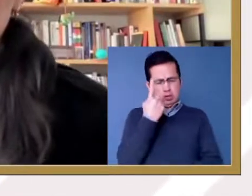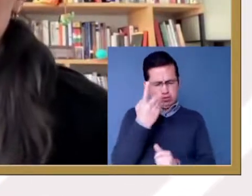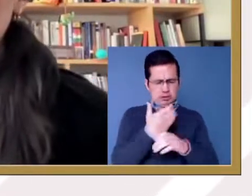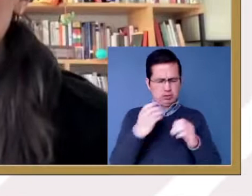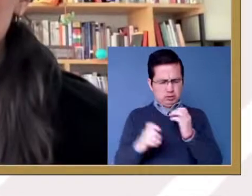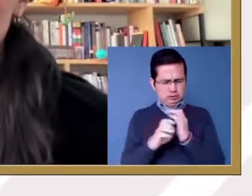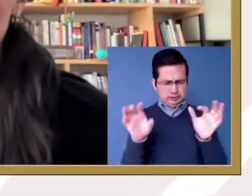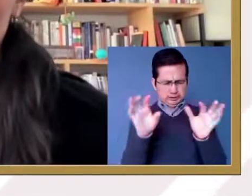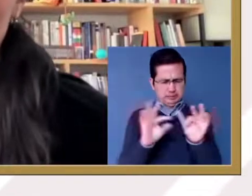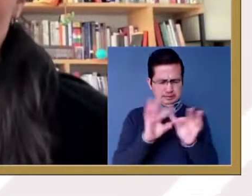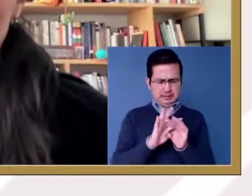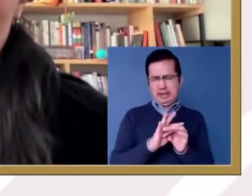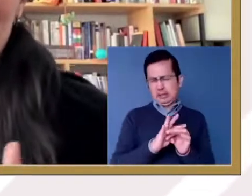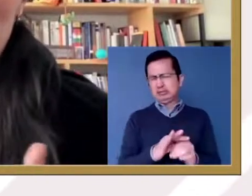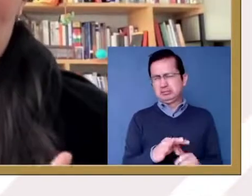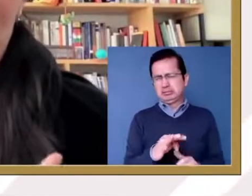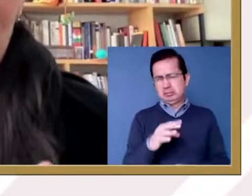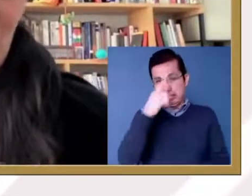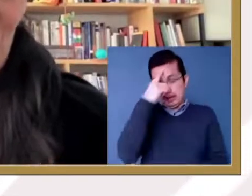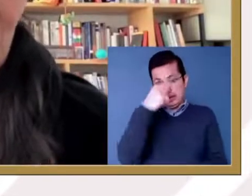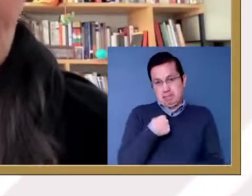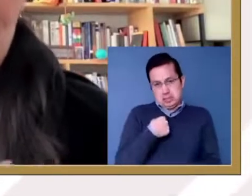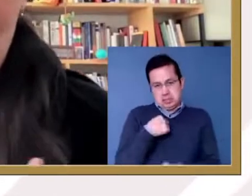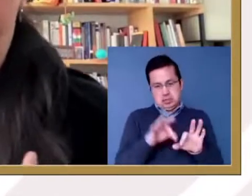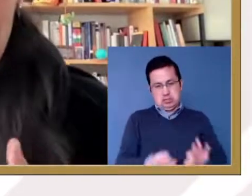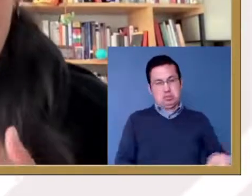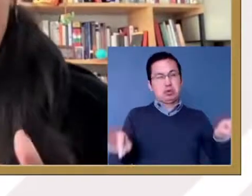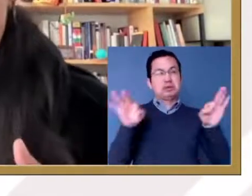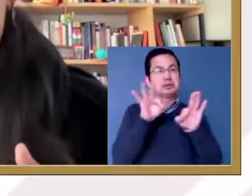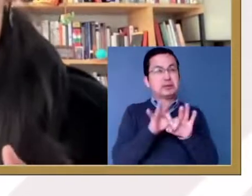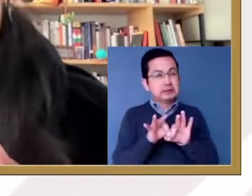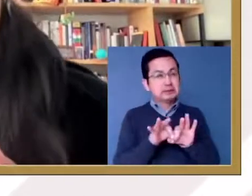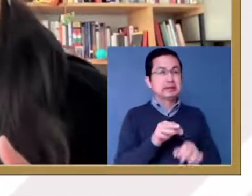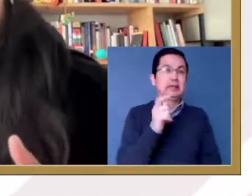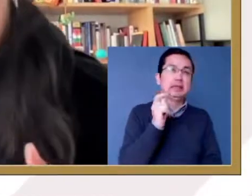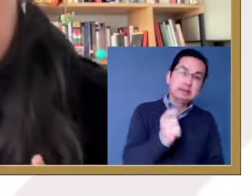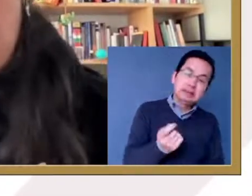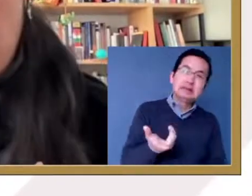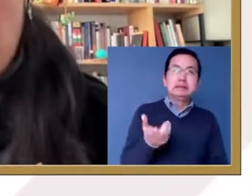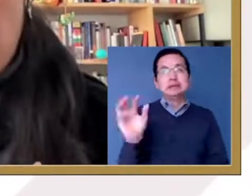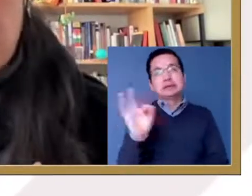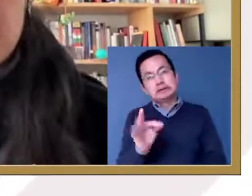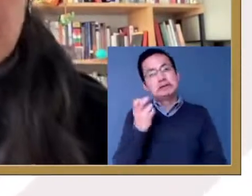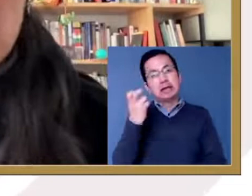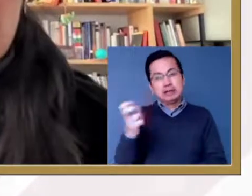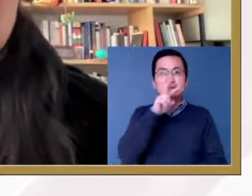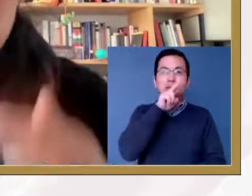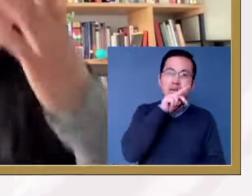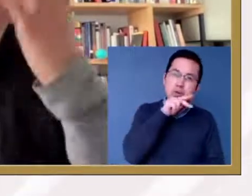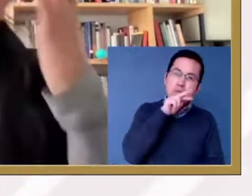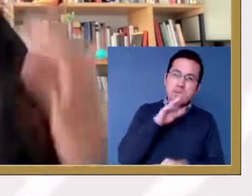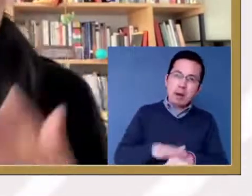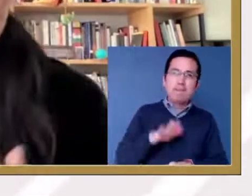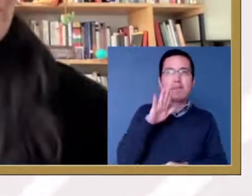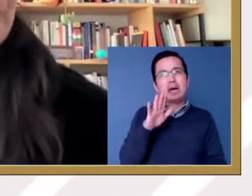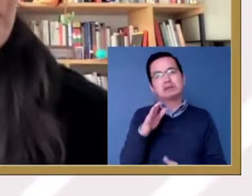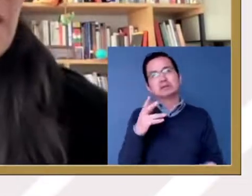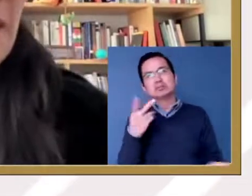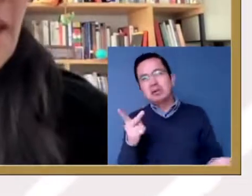atención, que creo que es menos o es un poco más preocupante, pero puede tener que ver con el diseño del